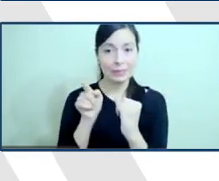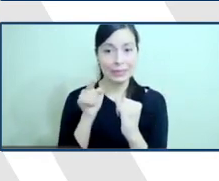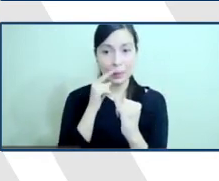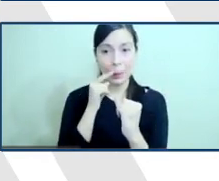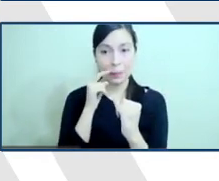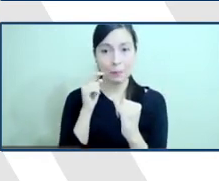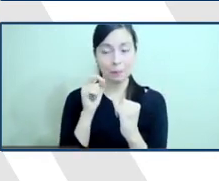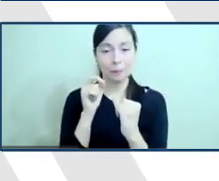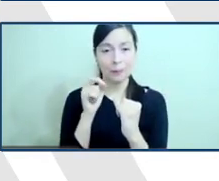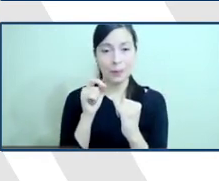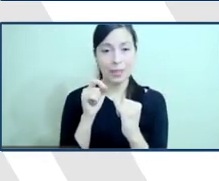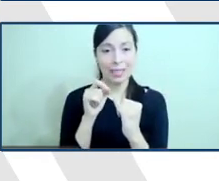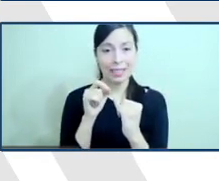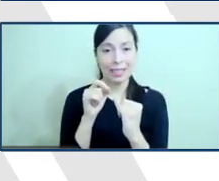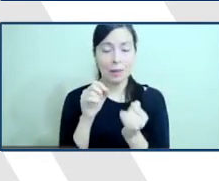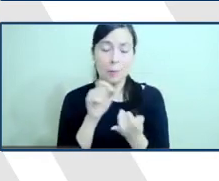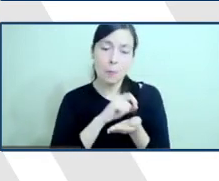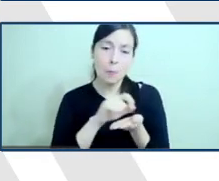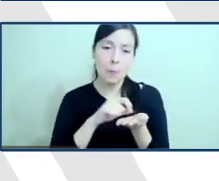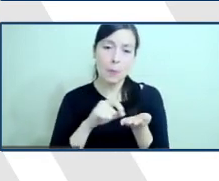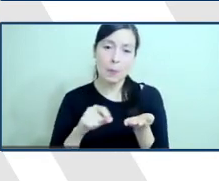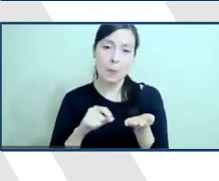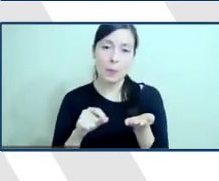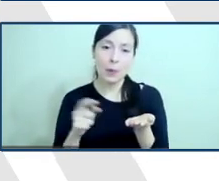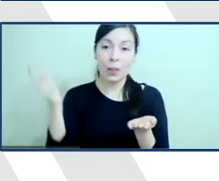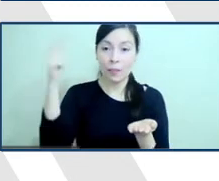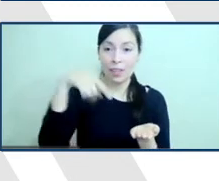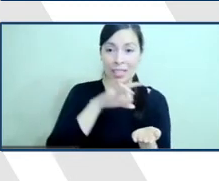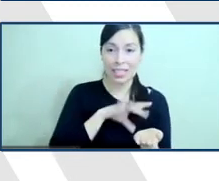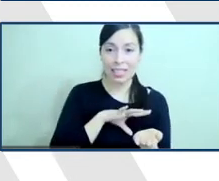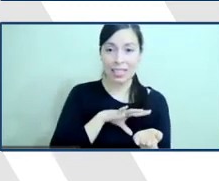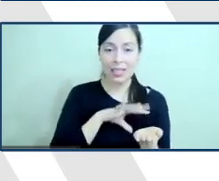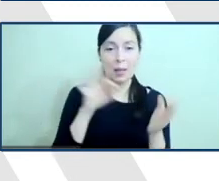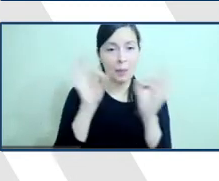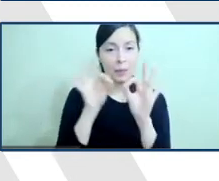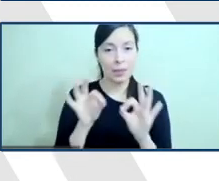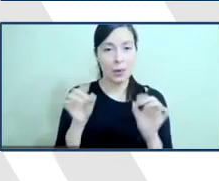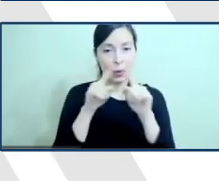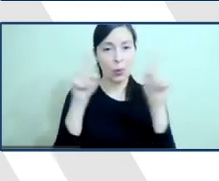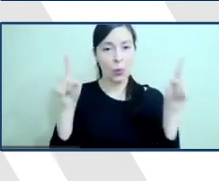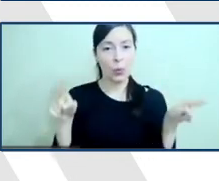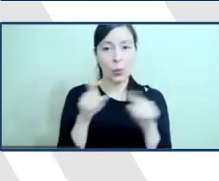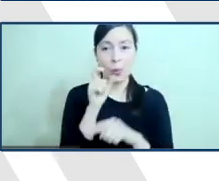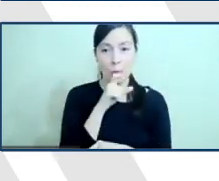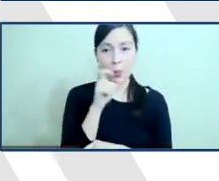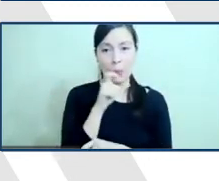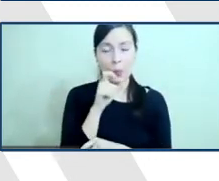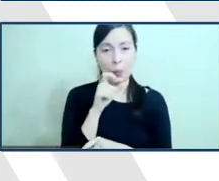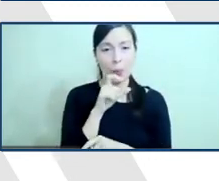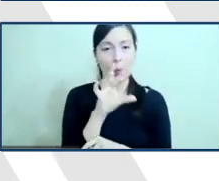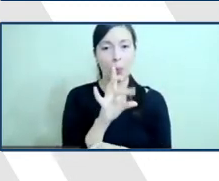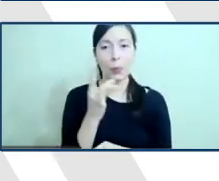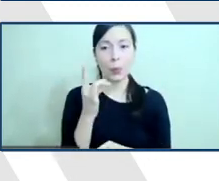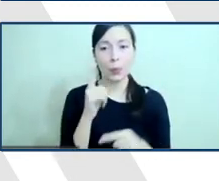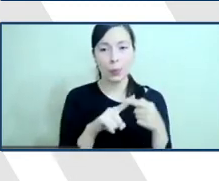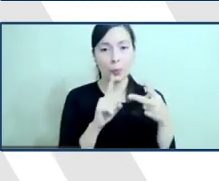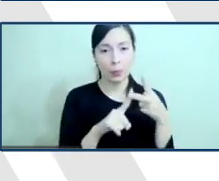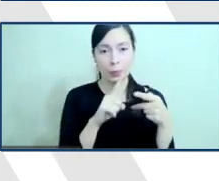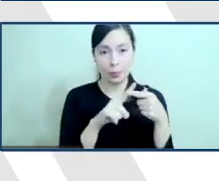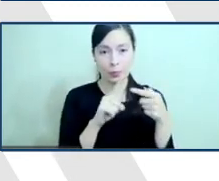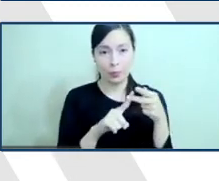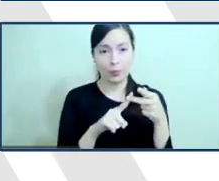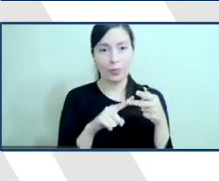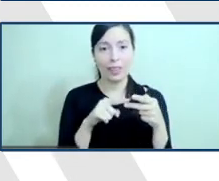de la misión a Chile. Y particularmente hay dos cosas que es bueno destacar. Dice que cuando vino a Chile, él